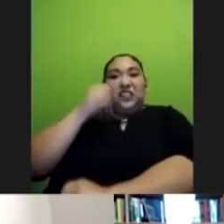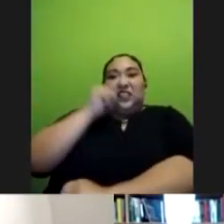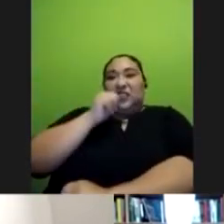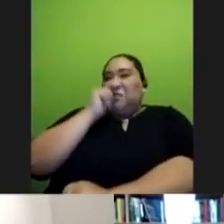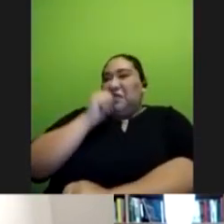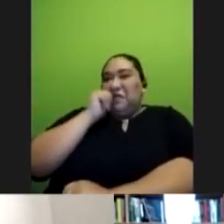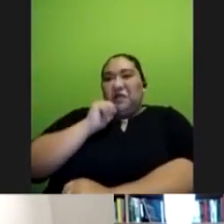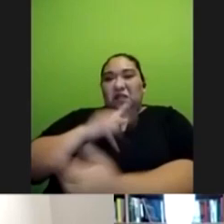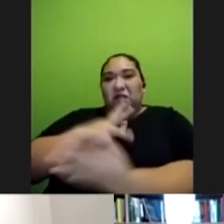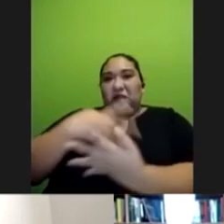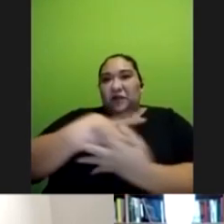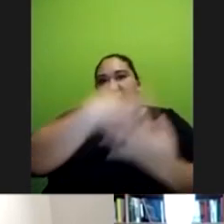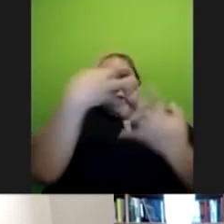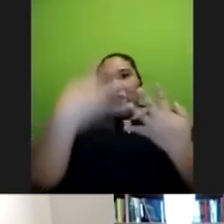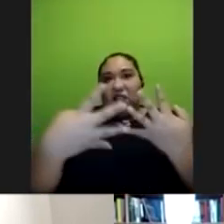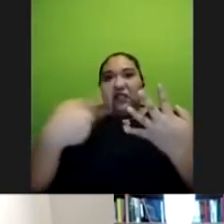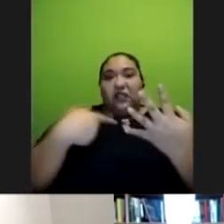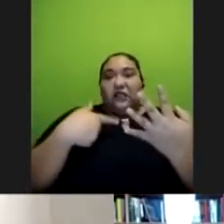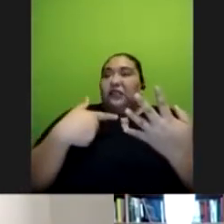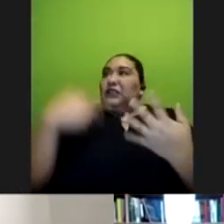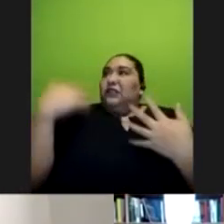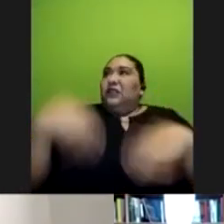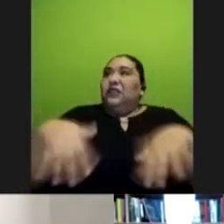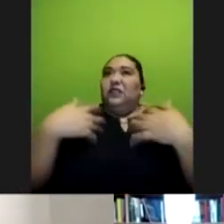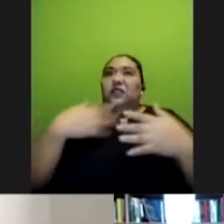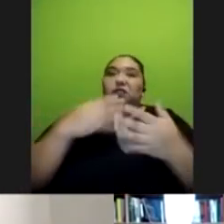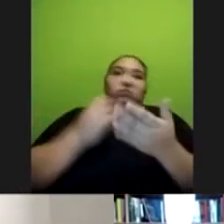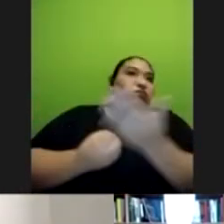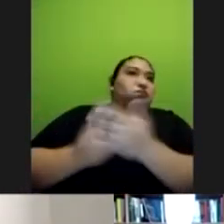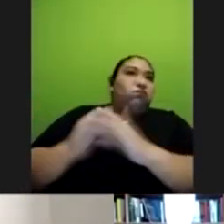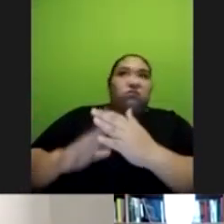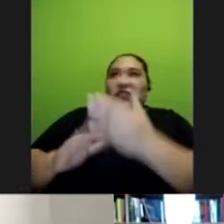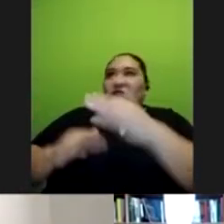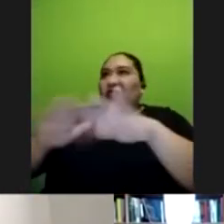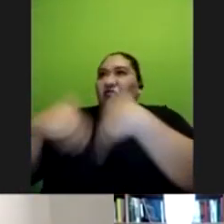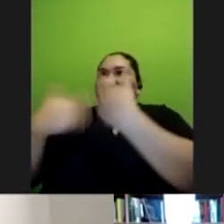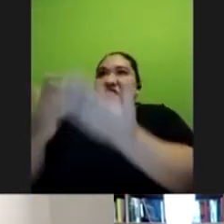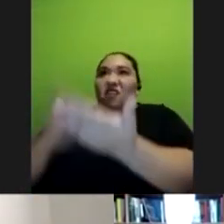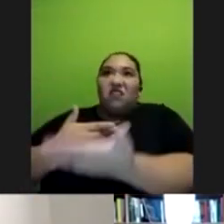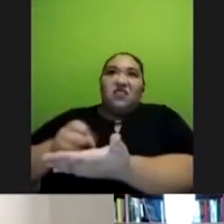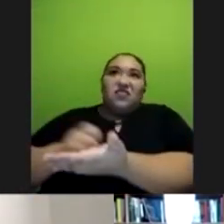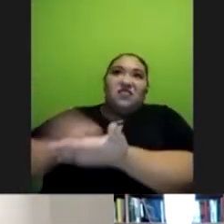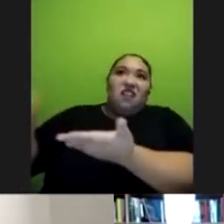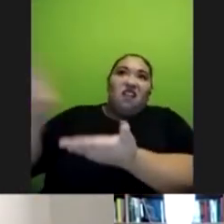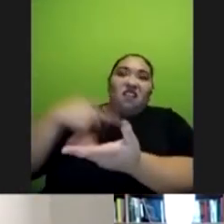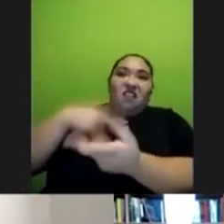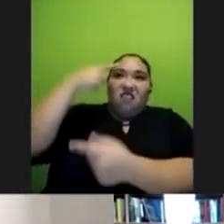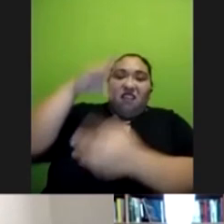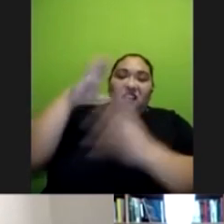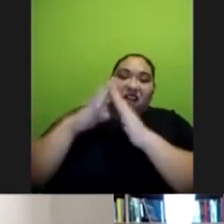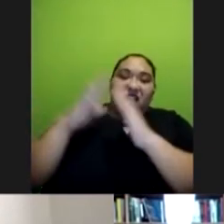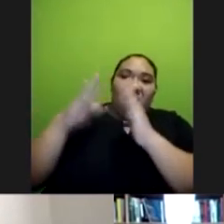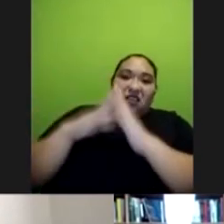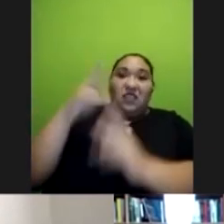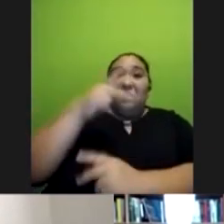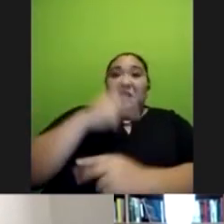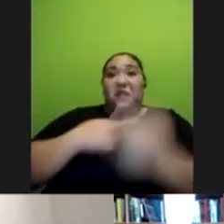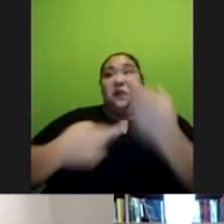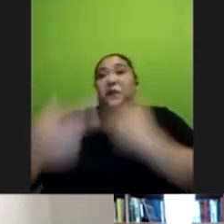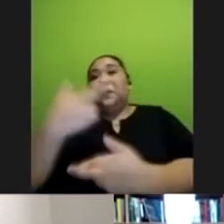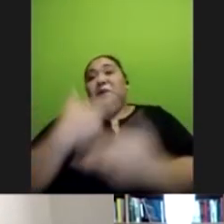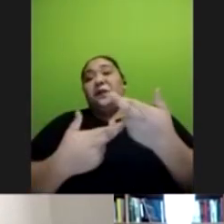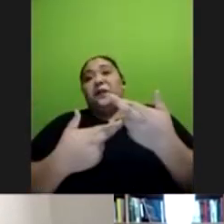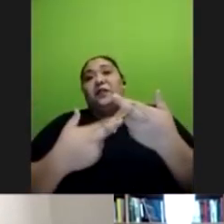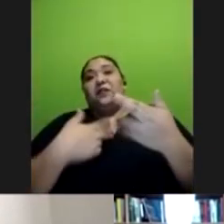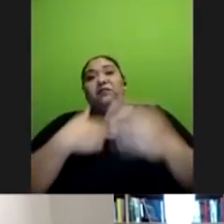estar sufriendo este tipo de situaciones. Y sabemos realmente que pues la familia o las familias es el espacio donde uno,